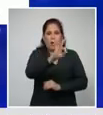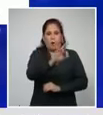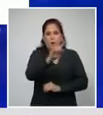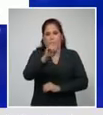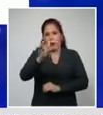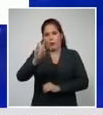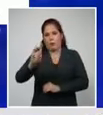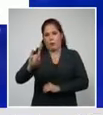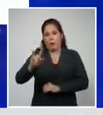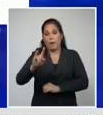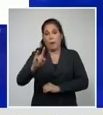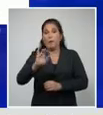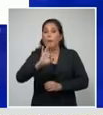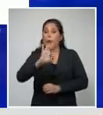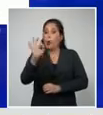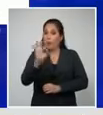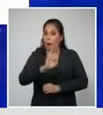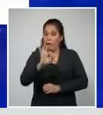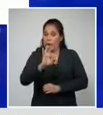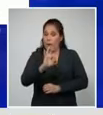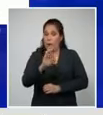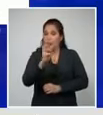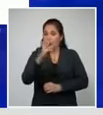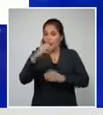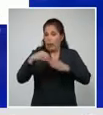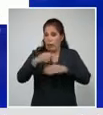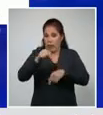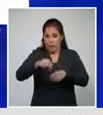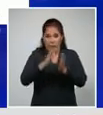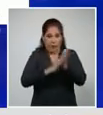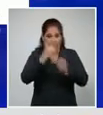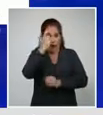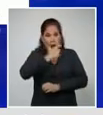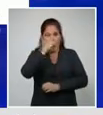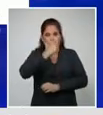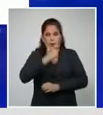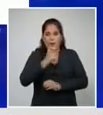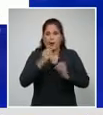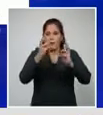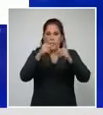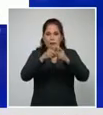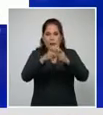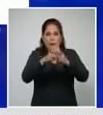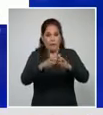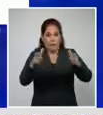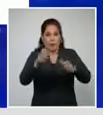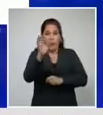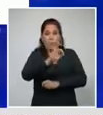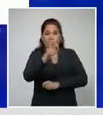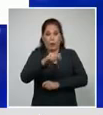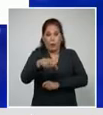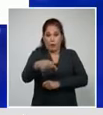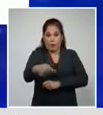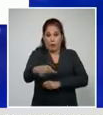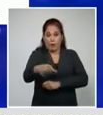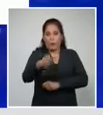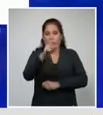829. Y en los 3 primeros días de este mes, pues ya la cifra de casos promedio diario es